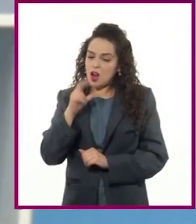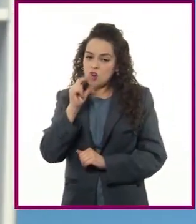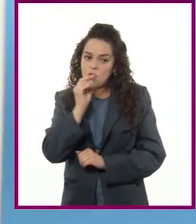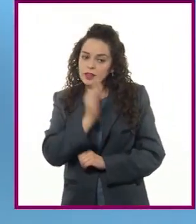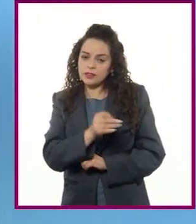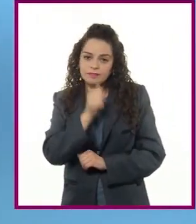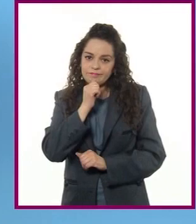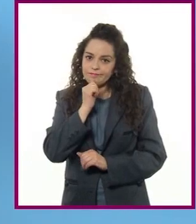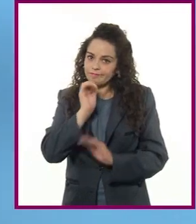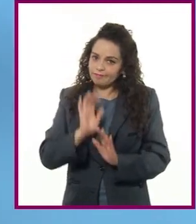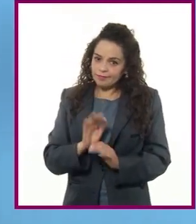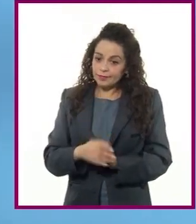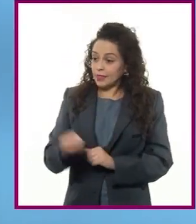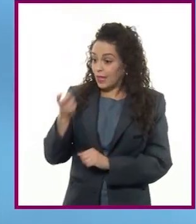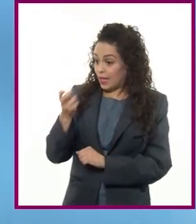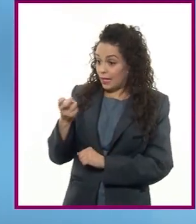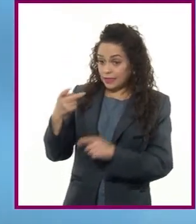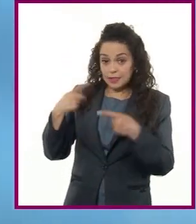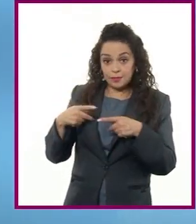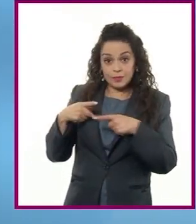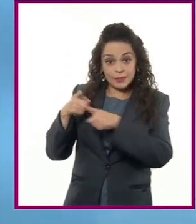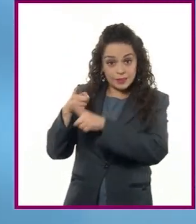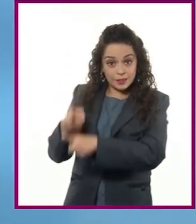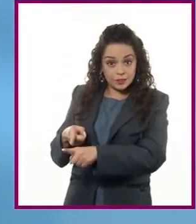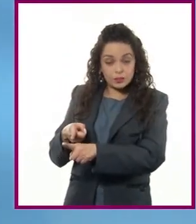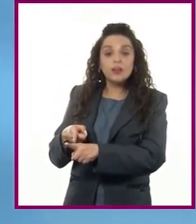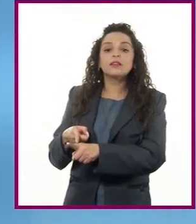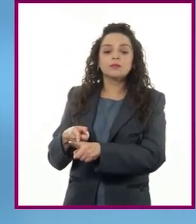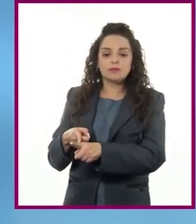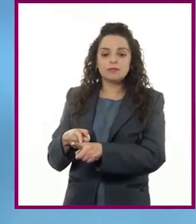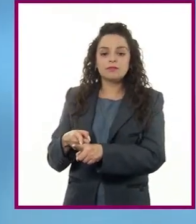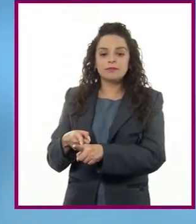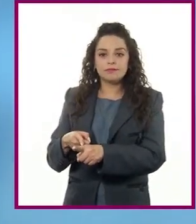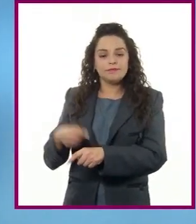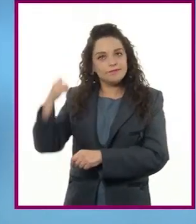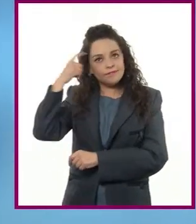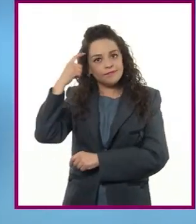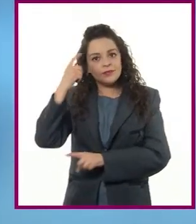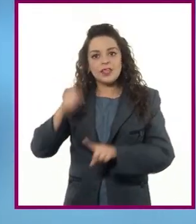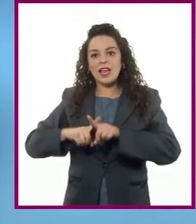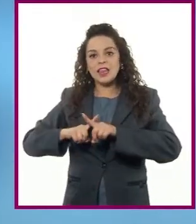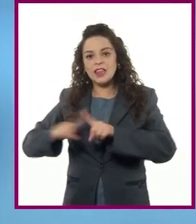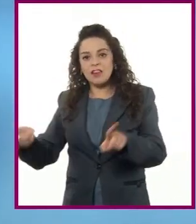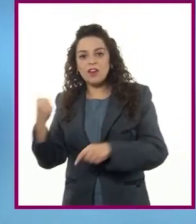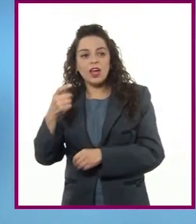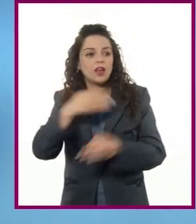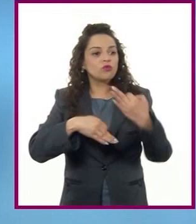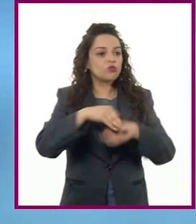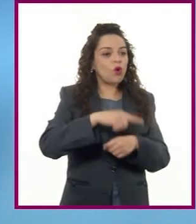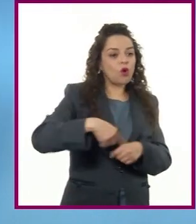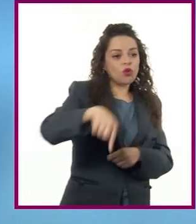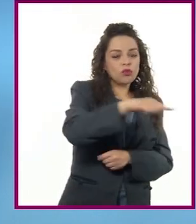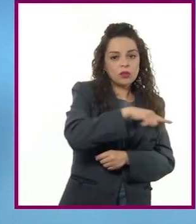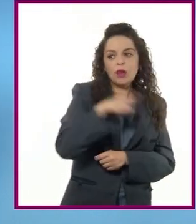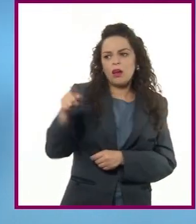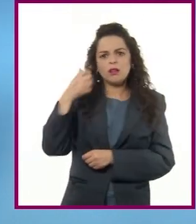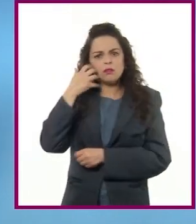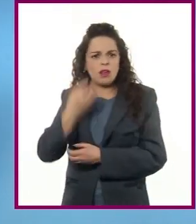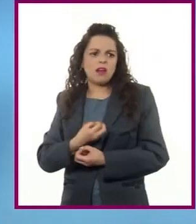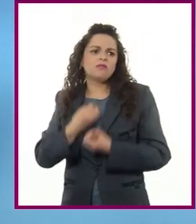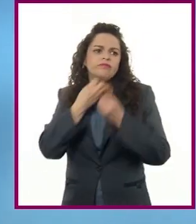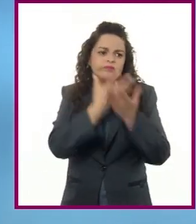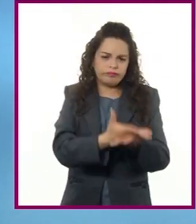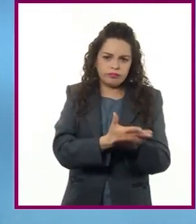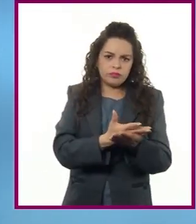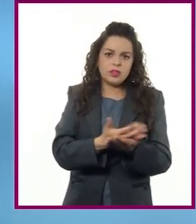Esa persona diciente tiene motivos para diferenciarse de lo que quiere la mayoría y puede expresarlo y solicitar que